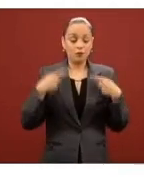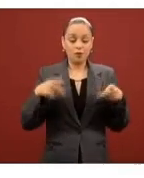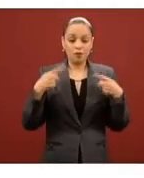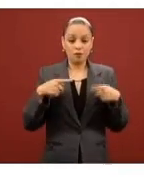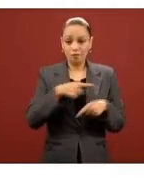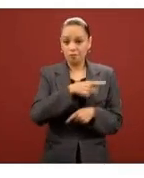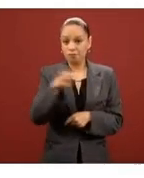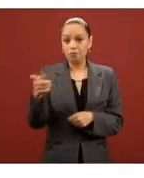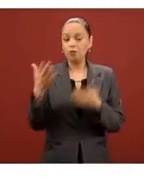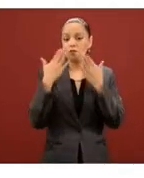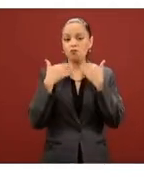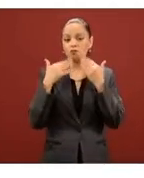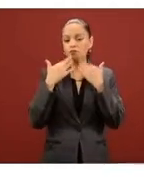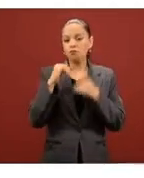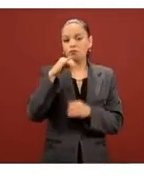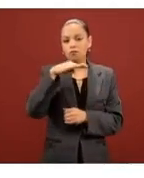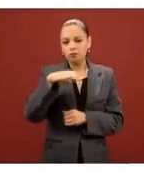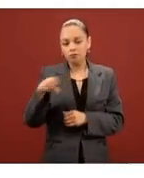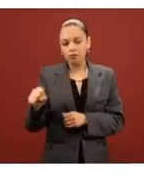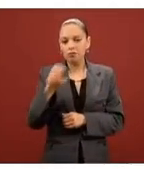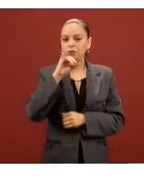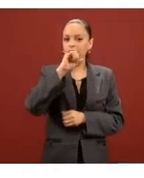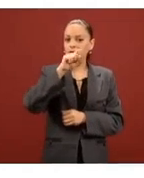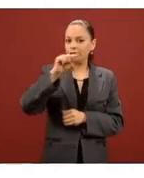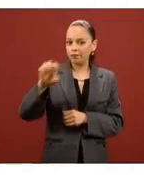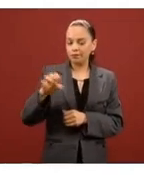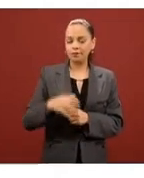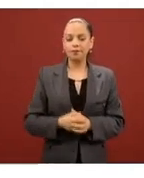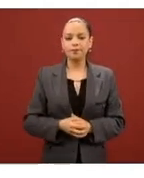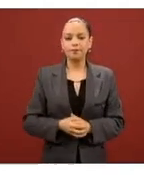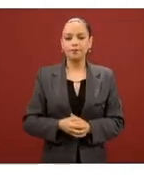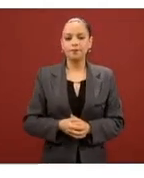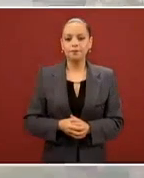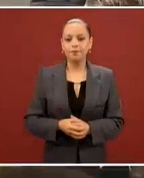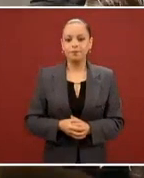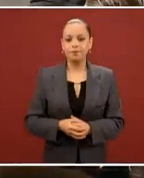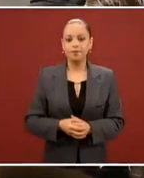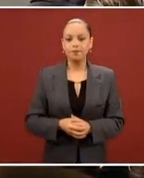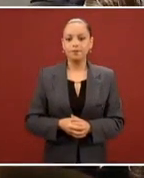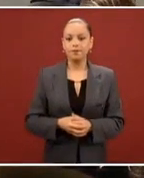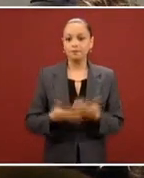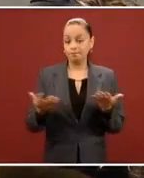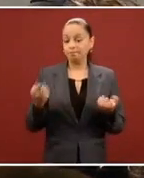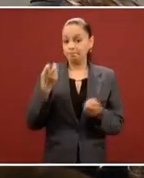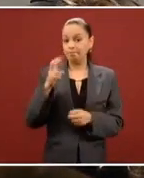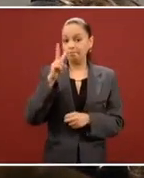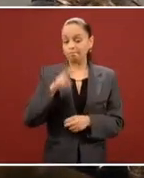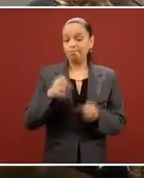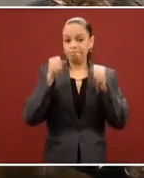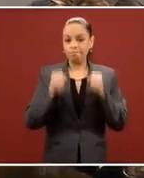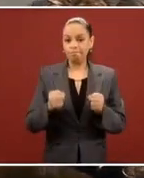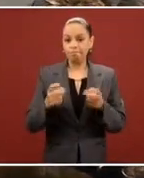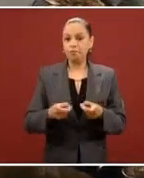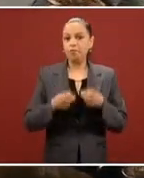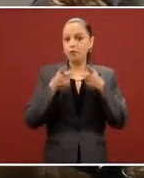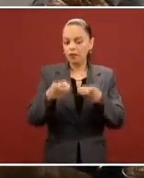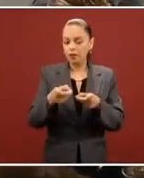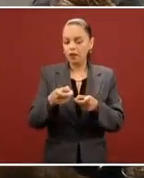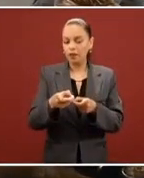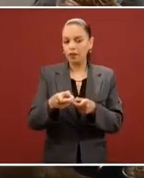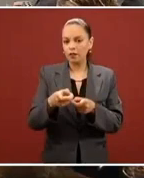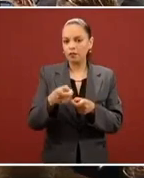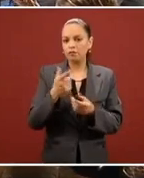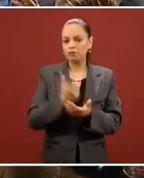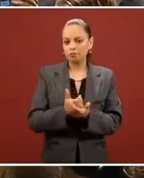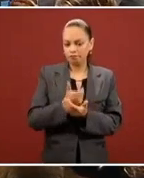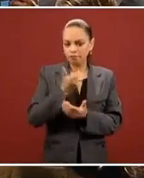con seguridad social. El Estado garantizará la entrega de un apoyo económico a las